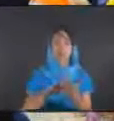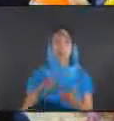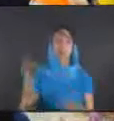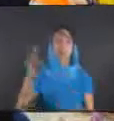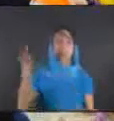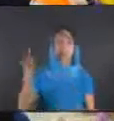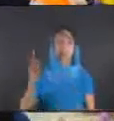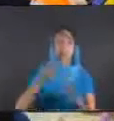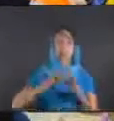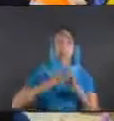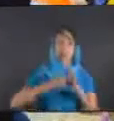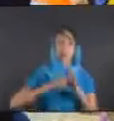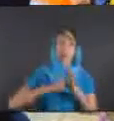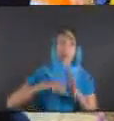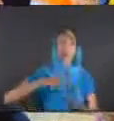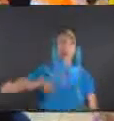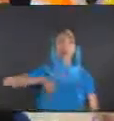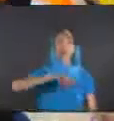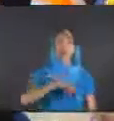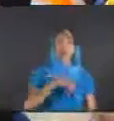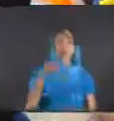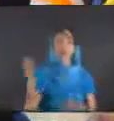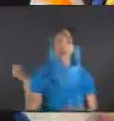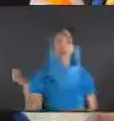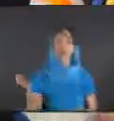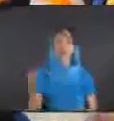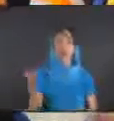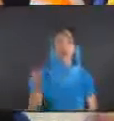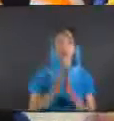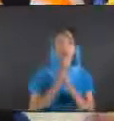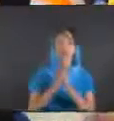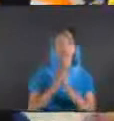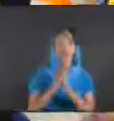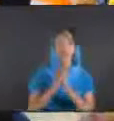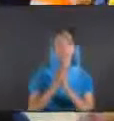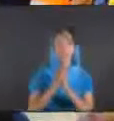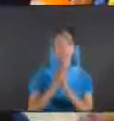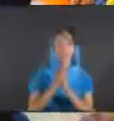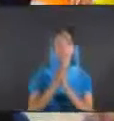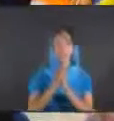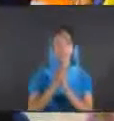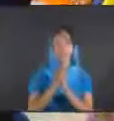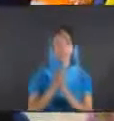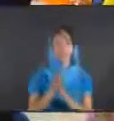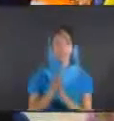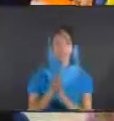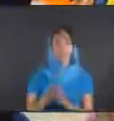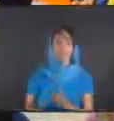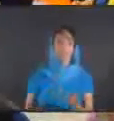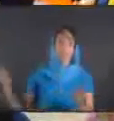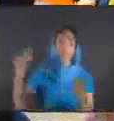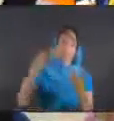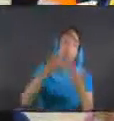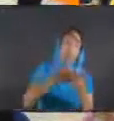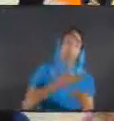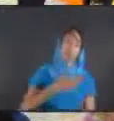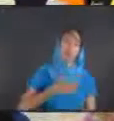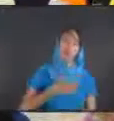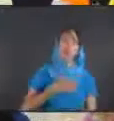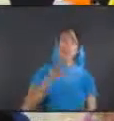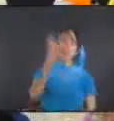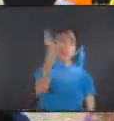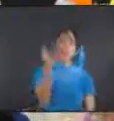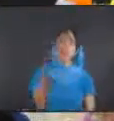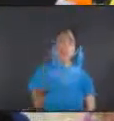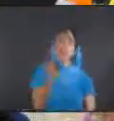Hermanos que no se muevan de sus lugares, hermanos que van saliendo, les quiero suplicar que por favor se detengan ahí donde están. Hermanos